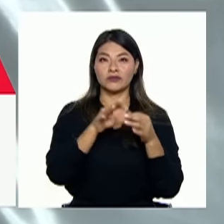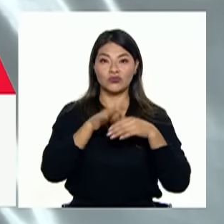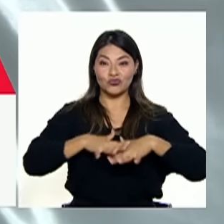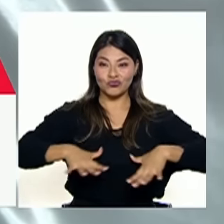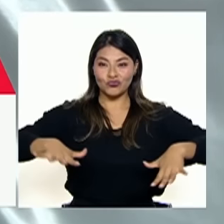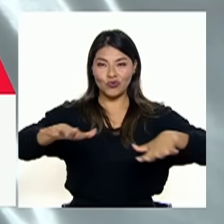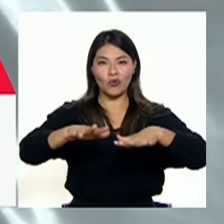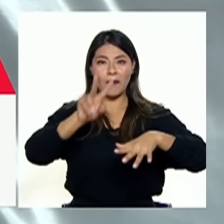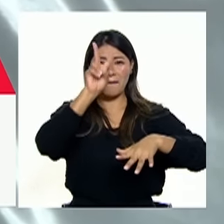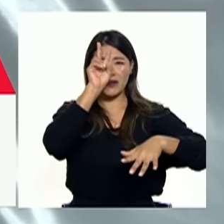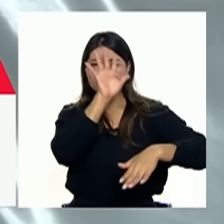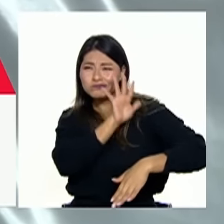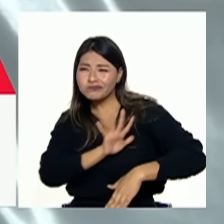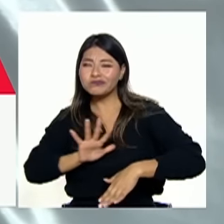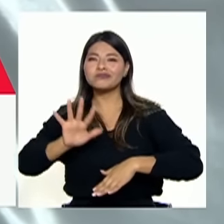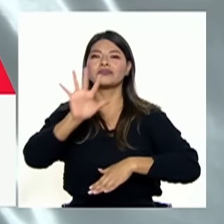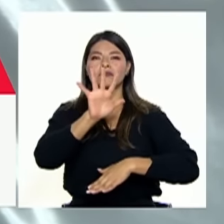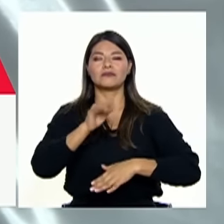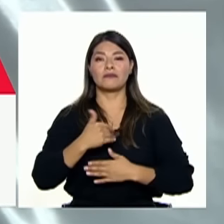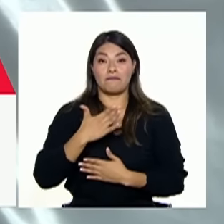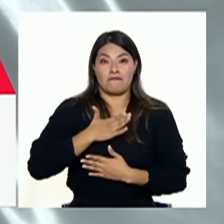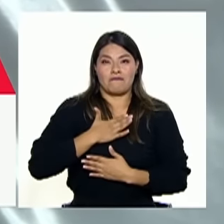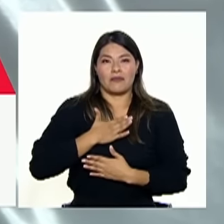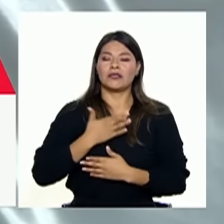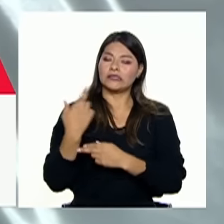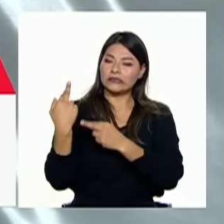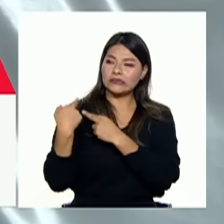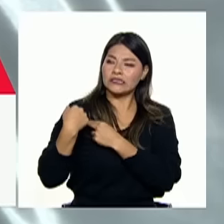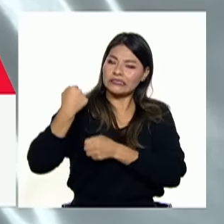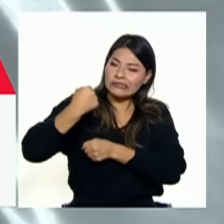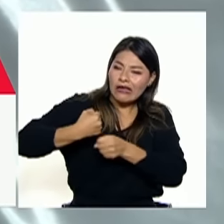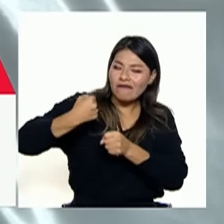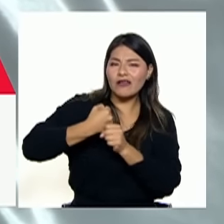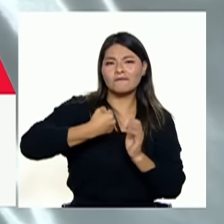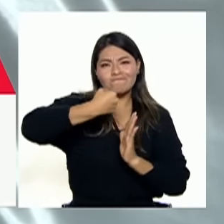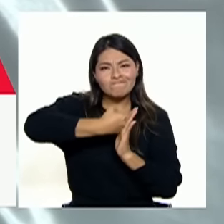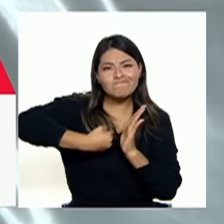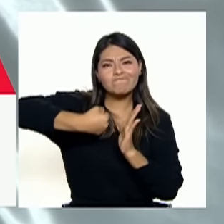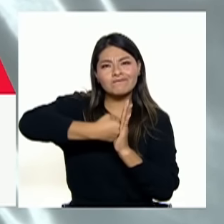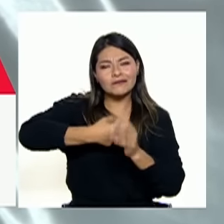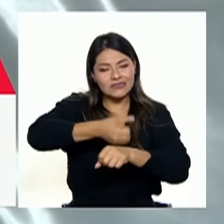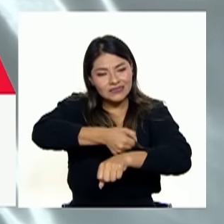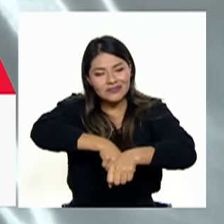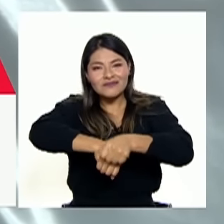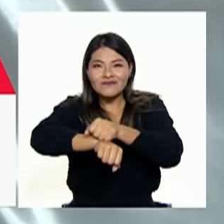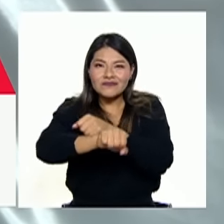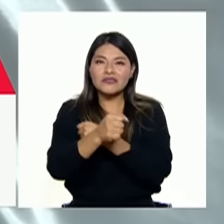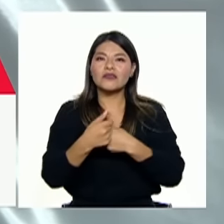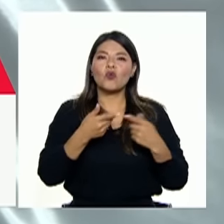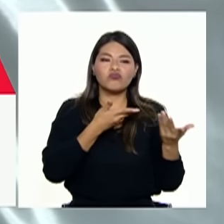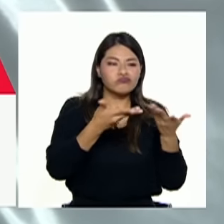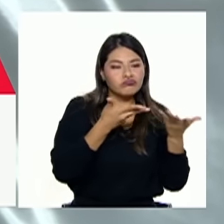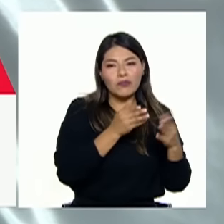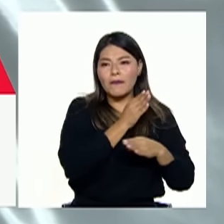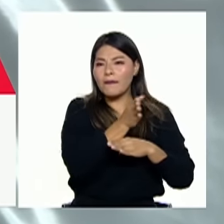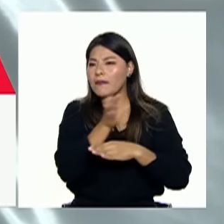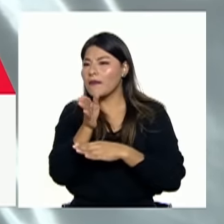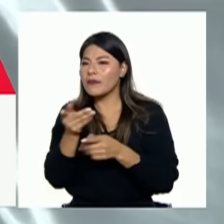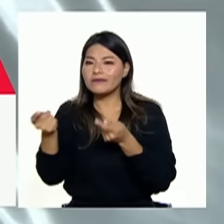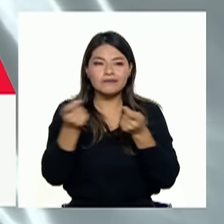territorial. Dedicaré mi esfuerzo a continuar investigando y gestionando